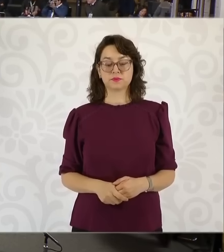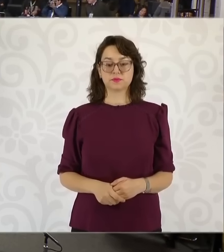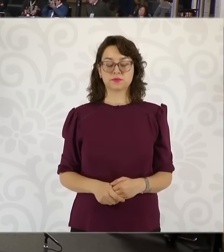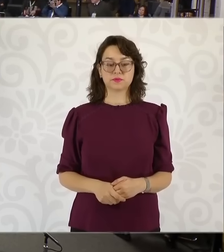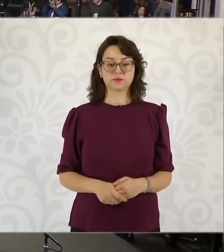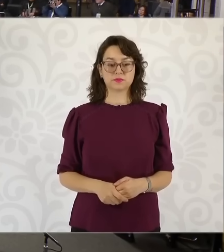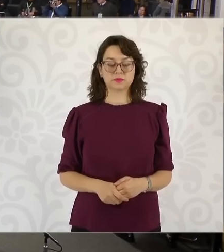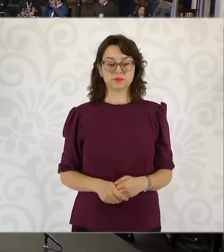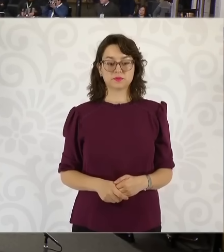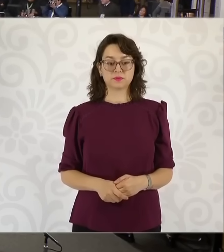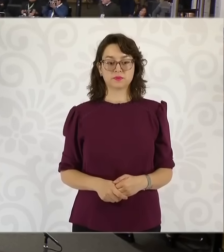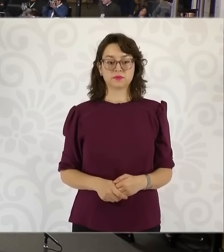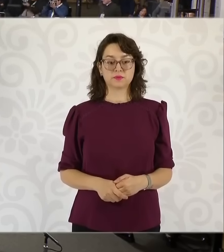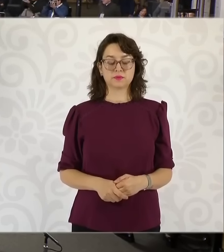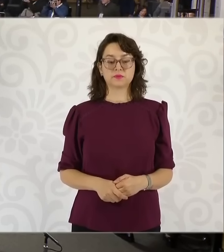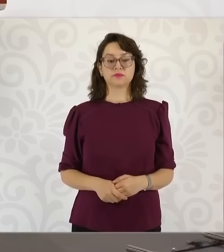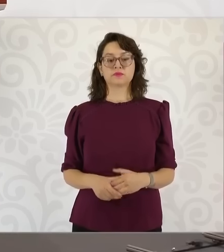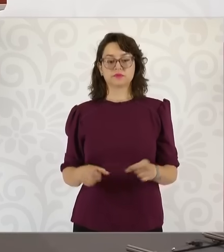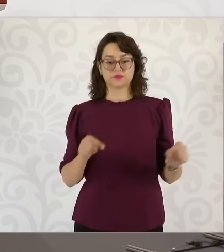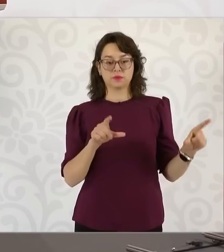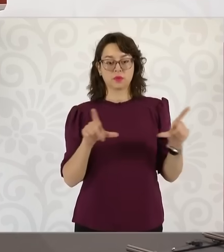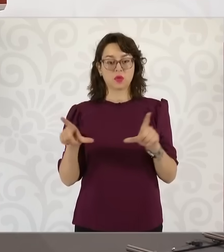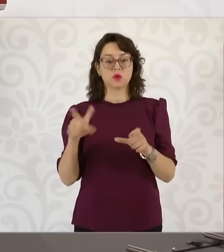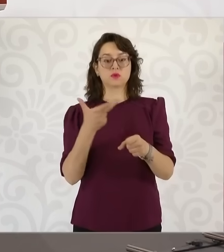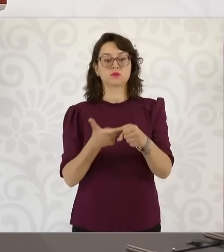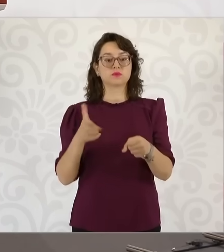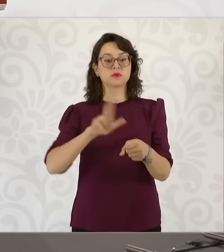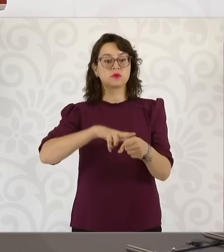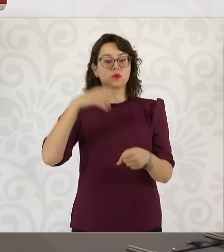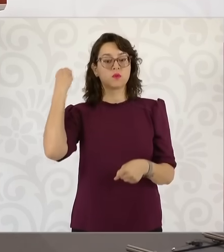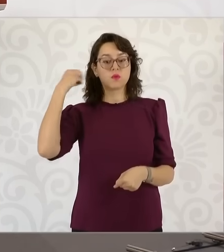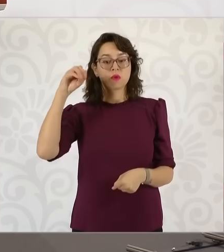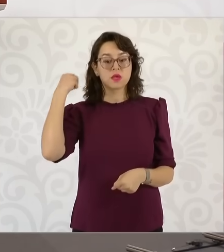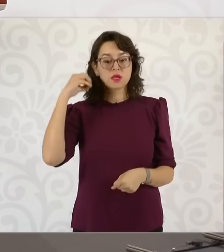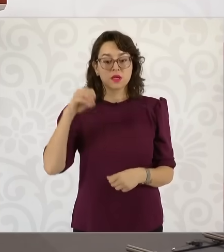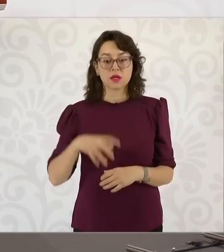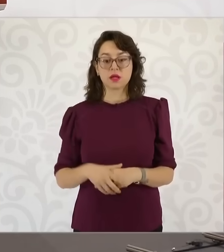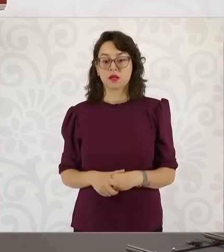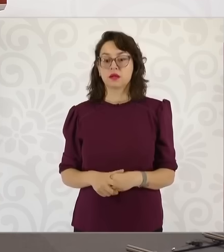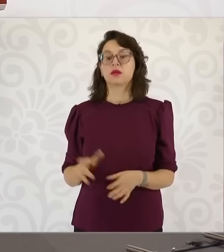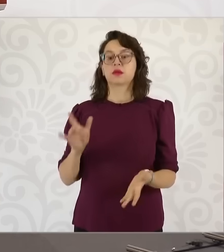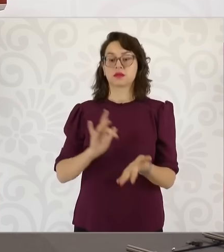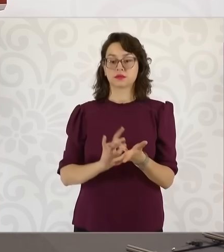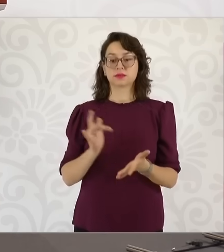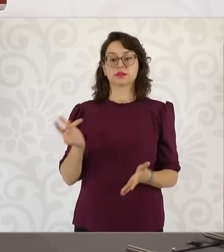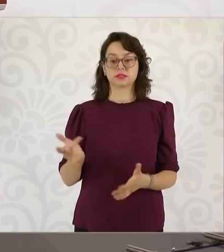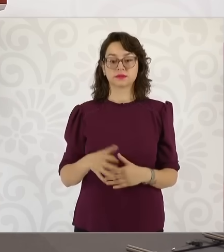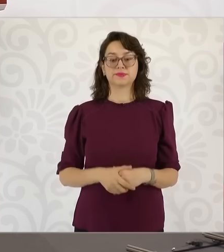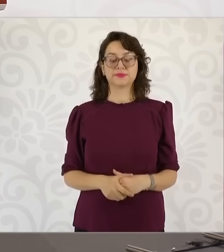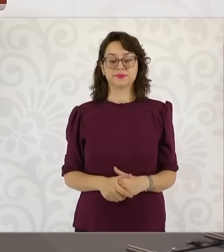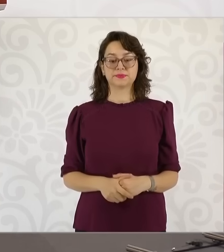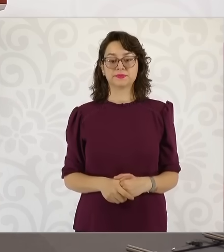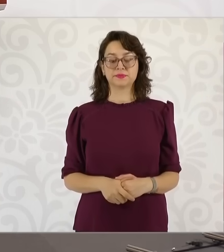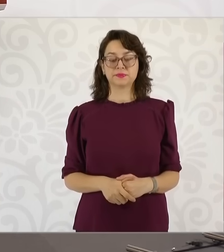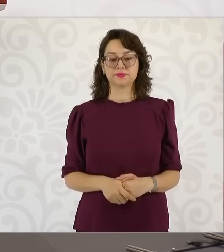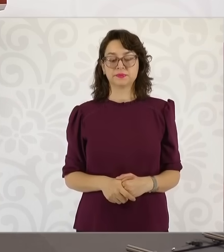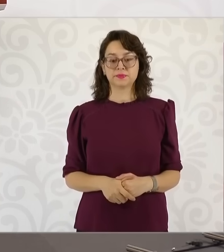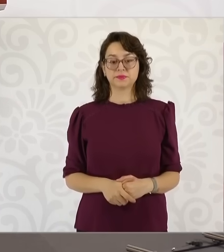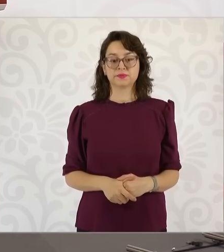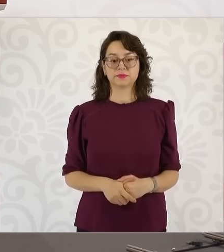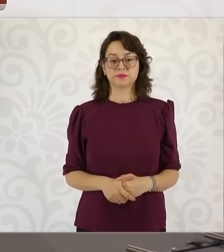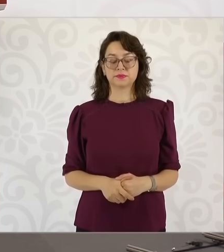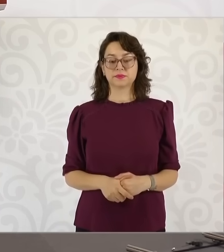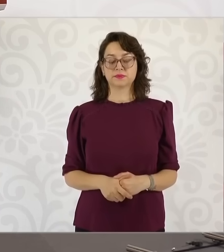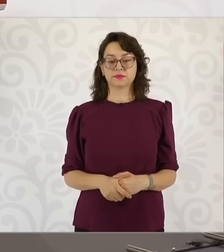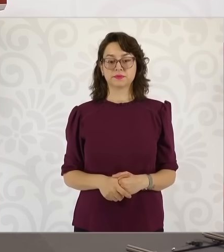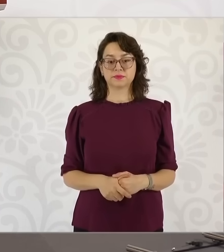lo del Hospital de Oaxaca, gracias. Bueno, queremos comentar que hay un acuerdo en el Gabinete de Salud